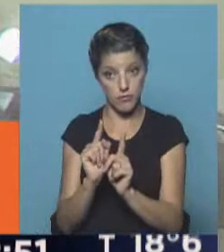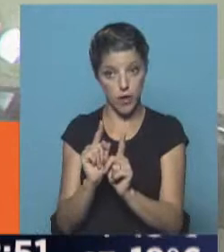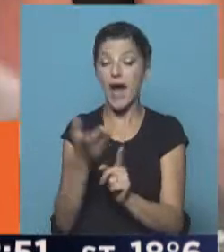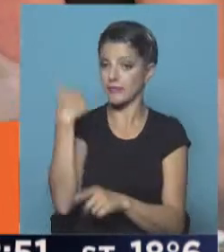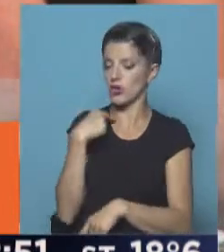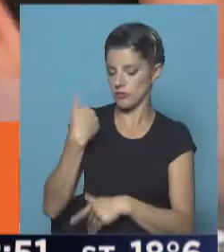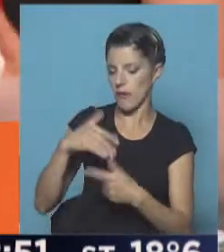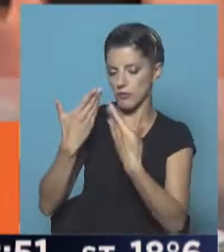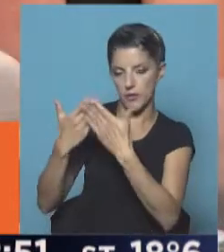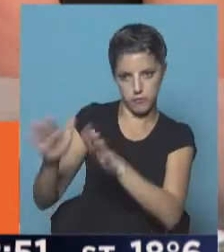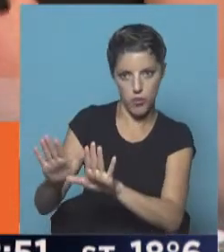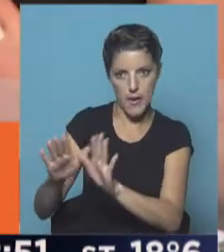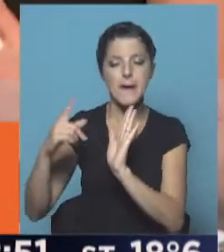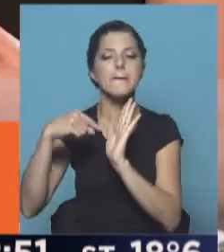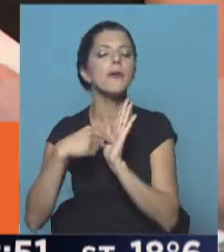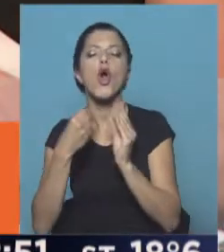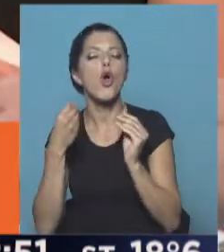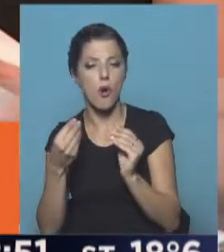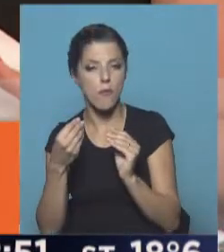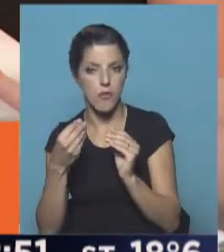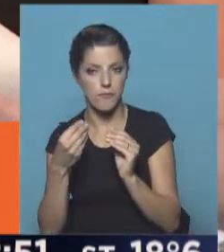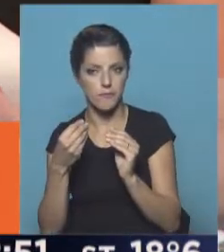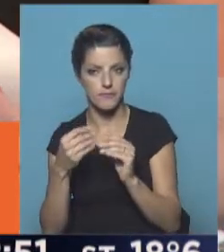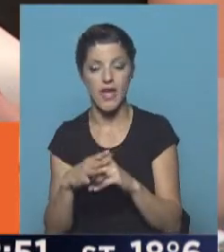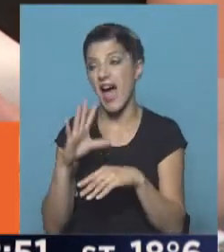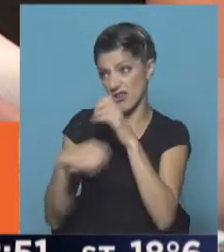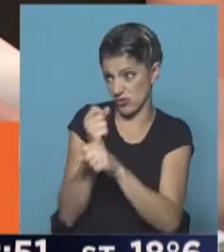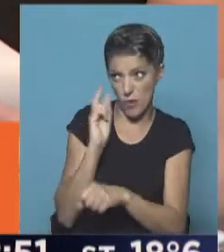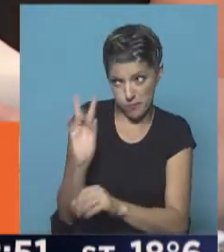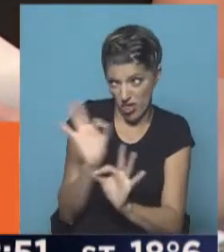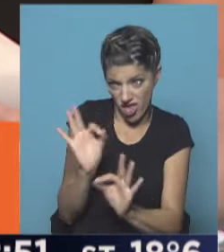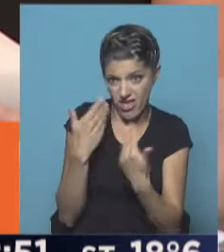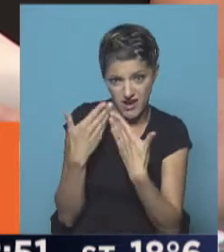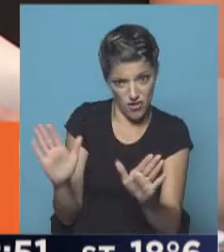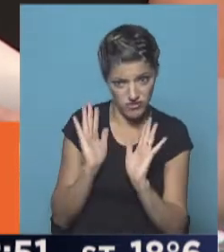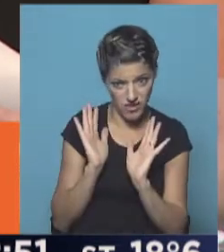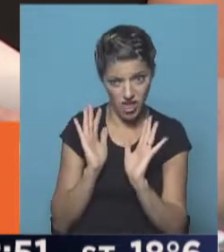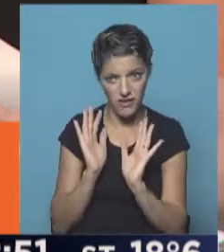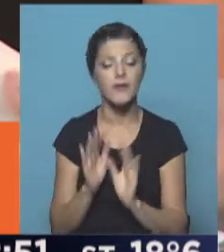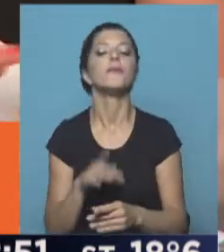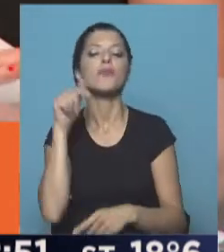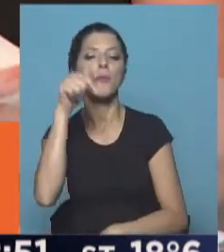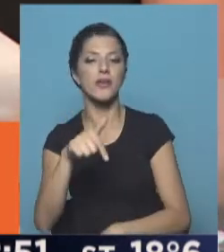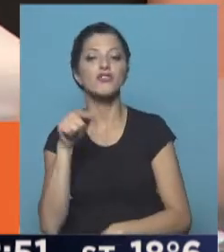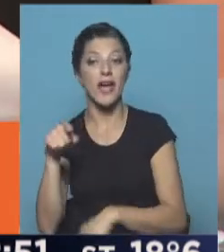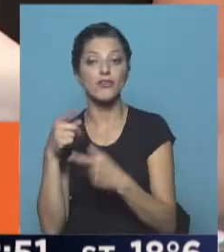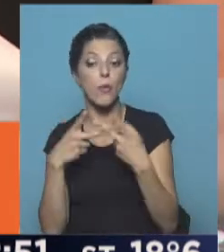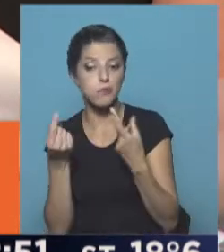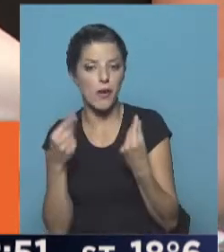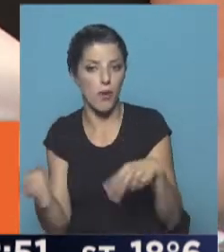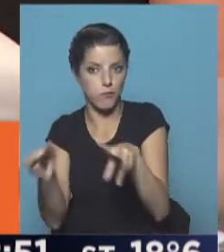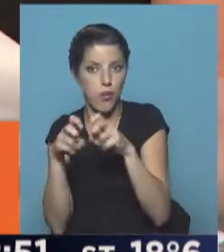renunciar, pero hay que ver cómo se reconvierte eso, porque ellos por ahora no se lo ve. Tienen actividades humanitarias alrededor de eso y son